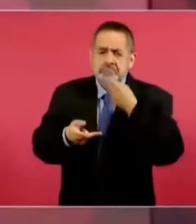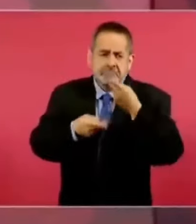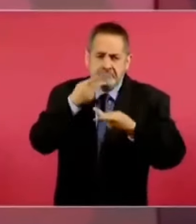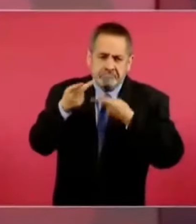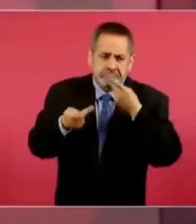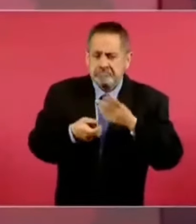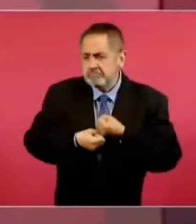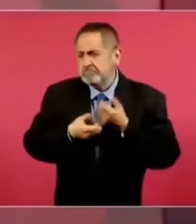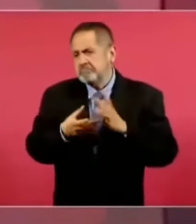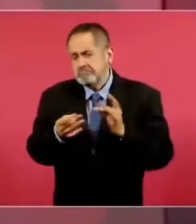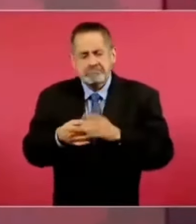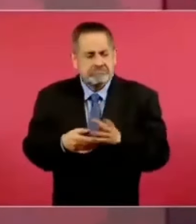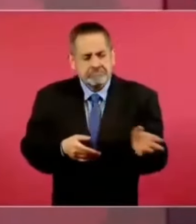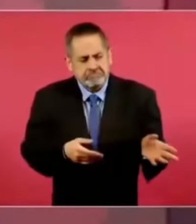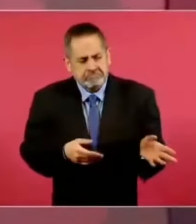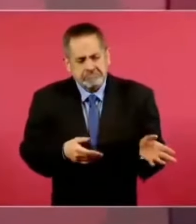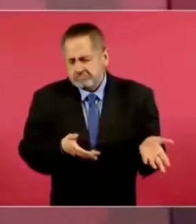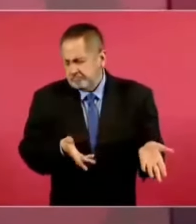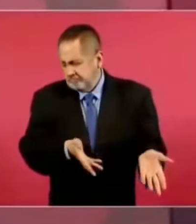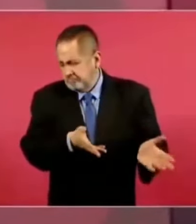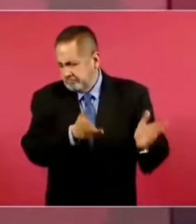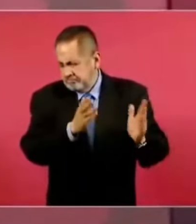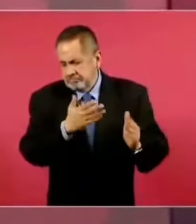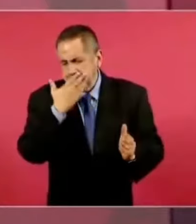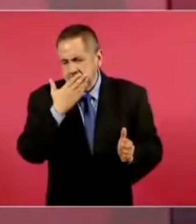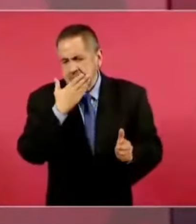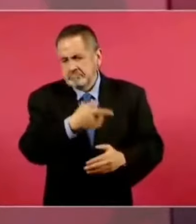a expresarse y a defender